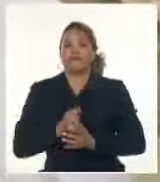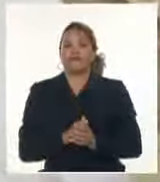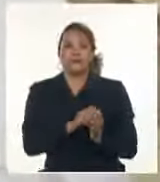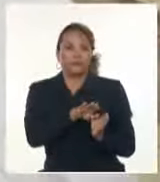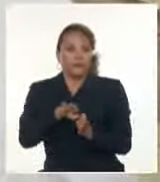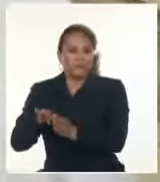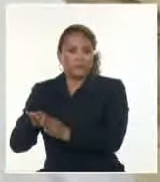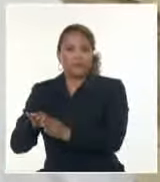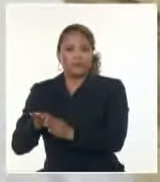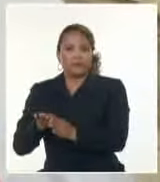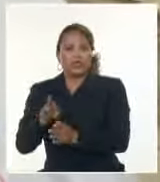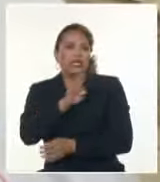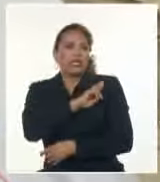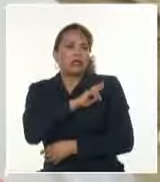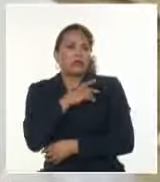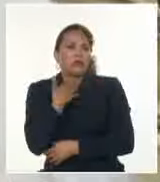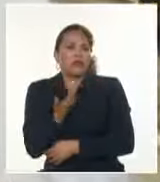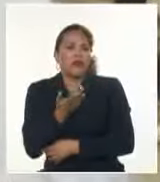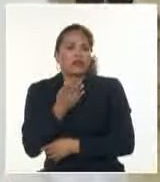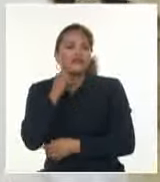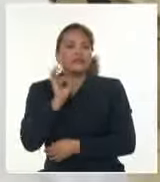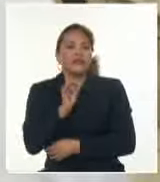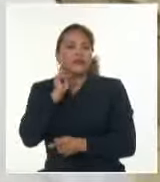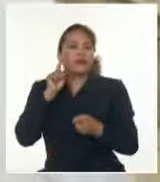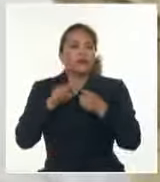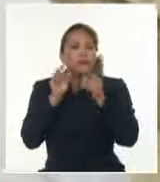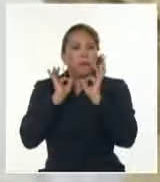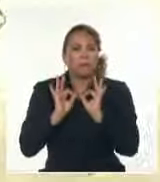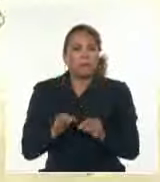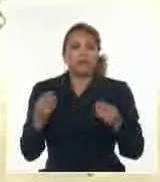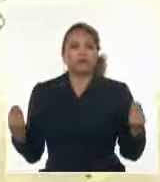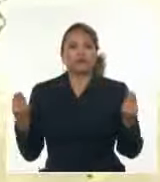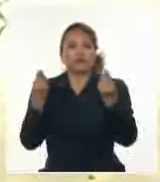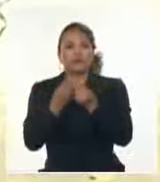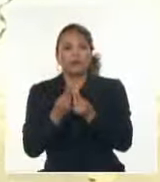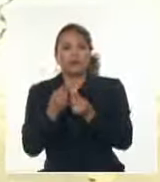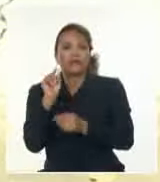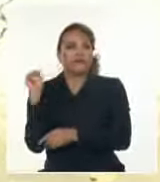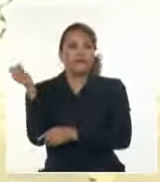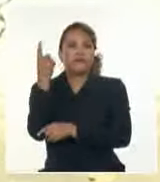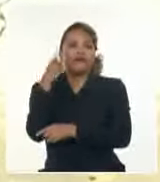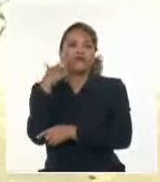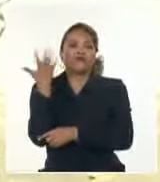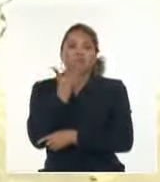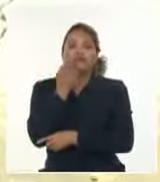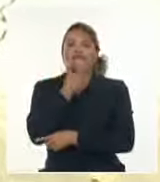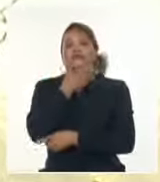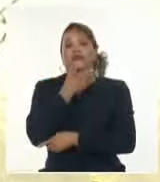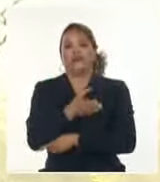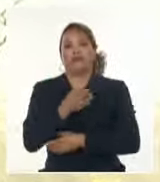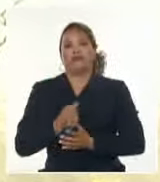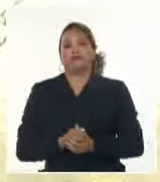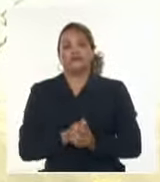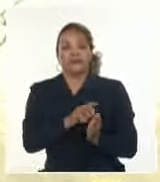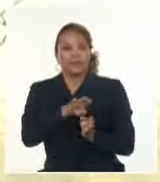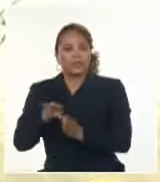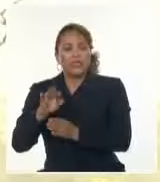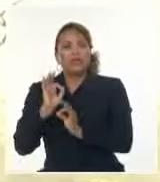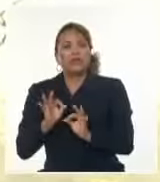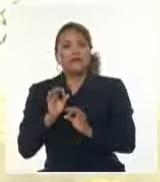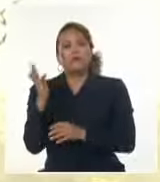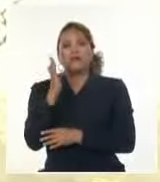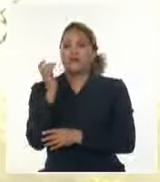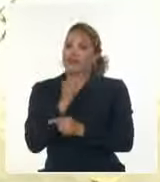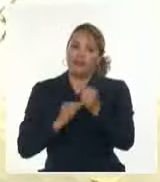las de siempre, la unidad y la revolución. Fidel en primer lugar. Siempre es un día de fiesta y sobre todo el apoyo